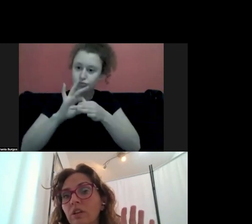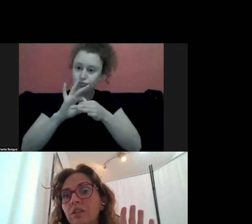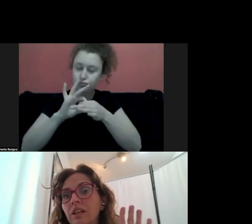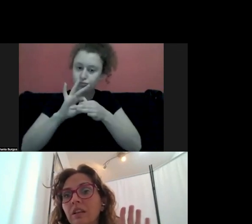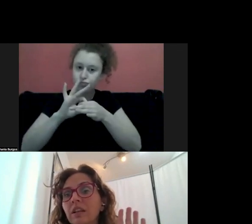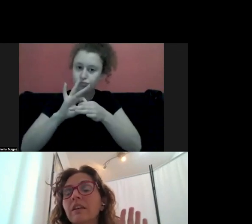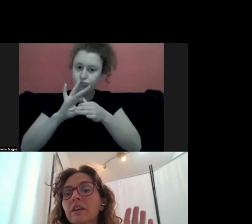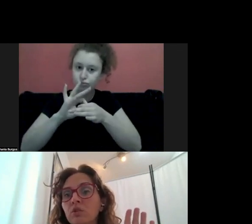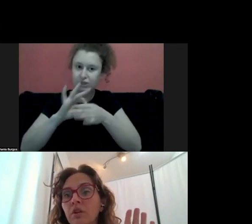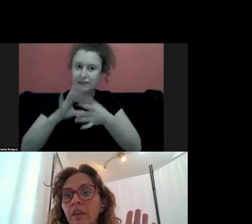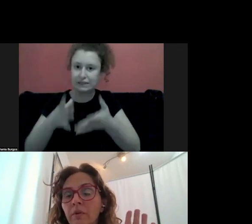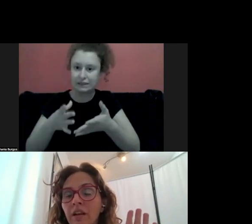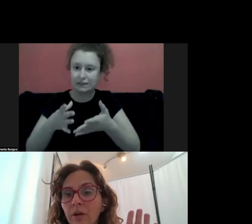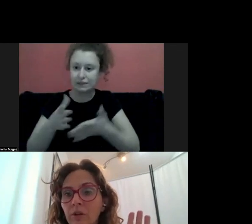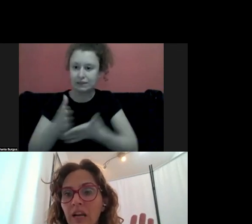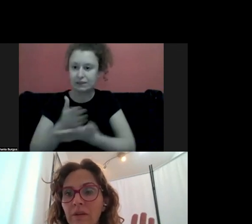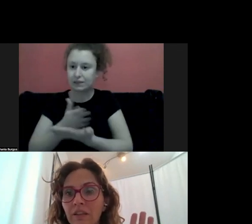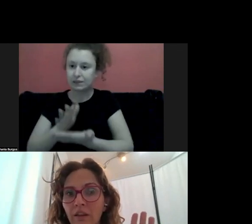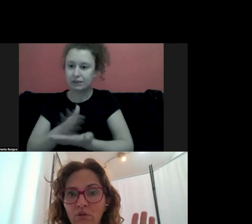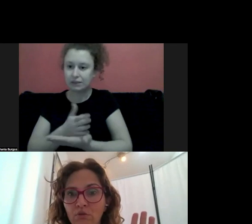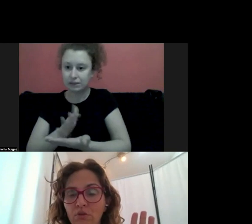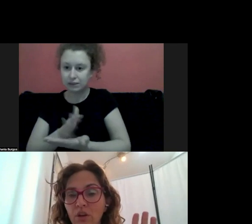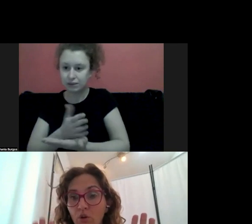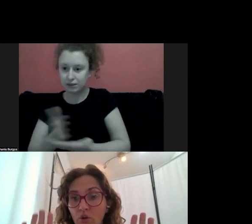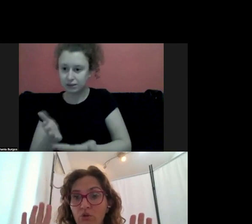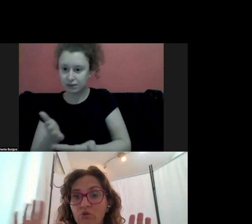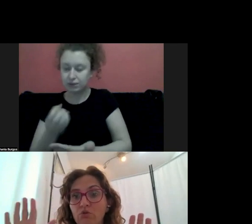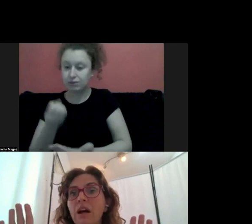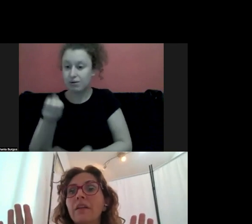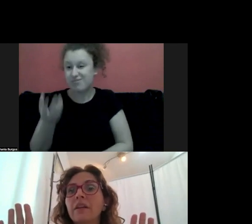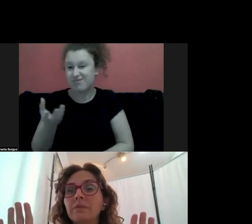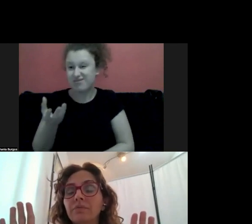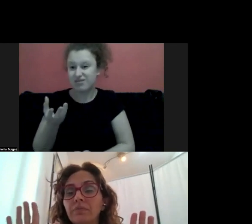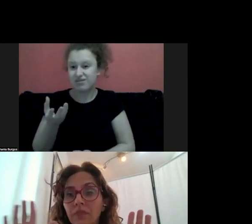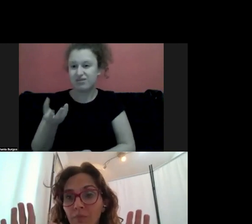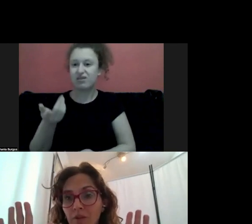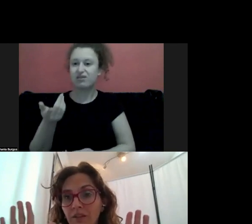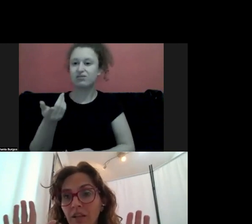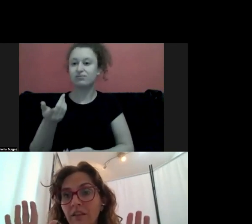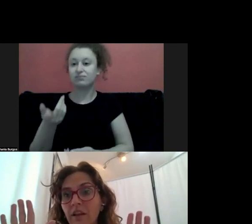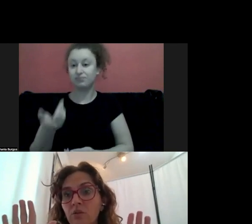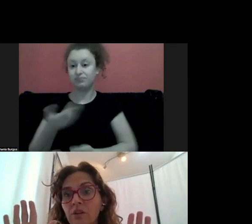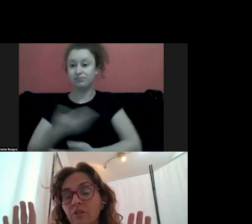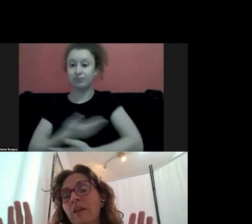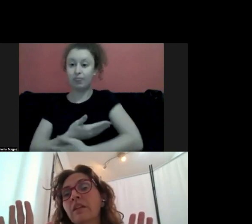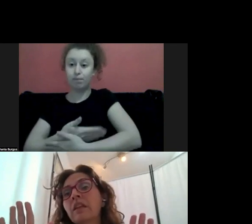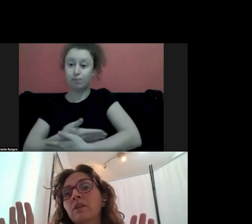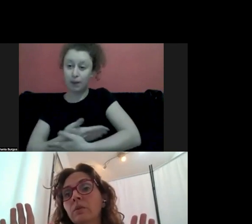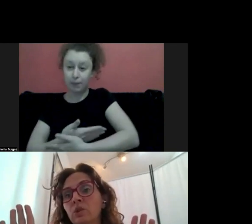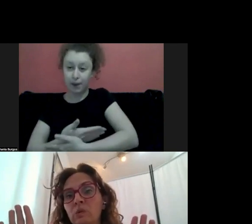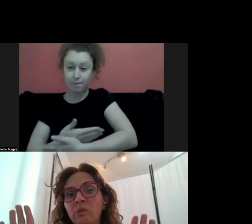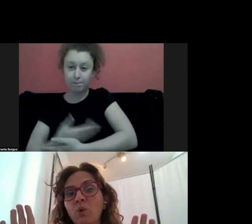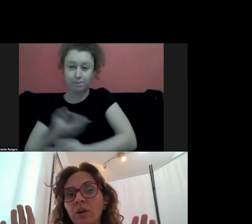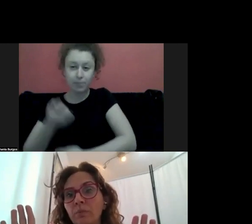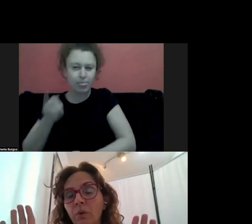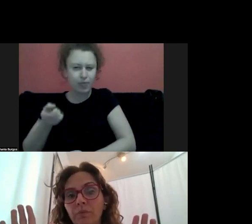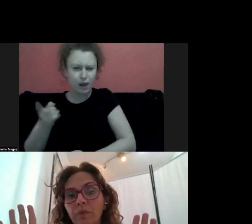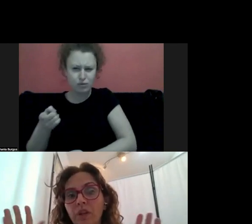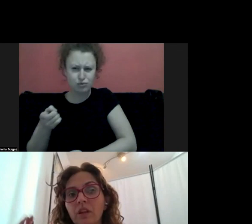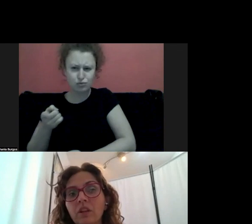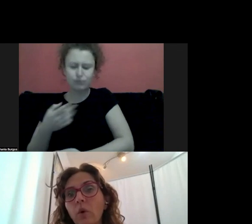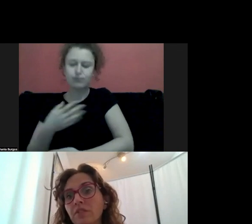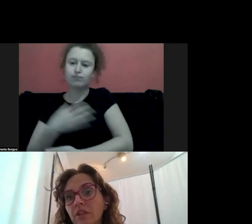criatura autista, tiene derecho a recibir la mejor alimentación. Su madre también tiene derecho a decidir sobre su propio